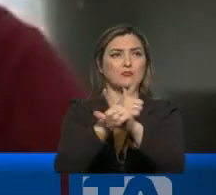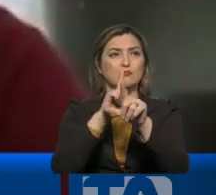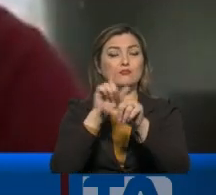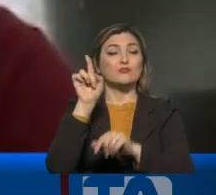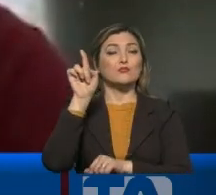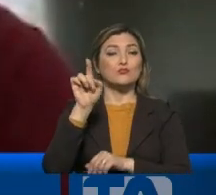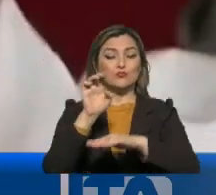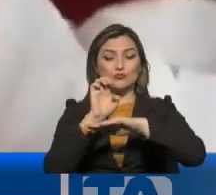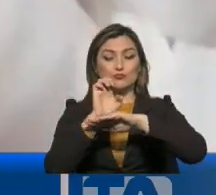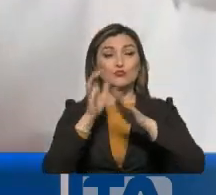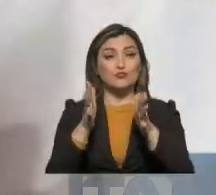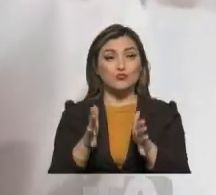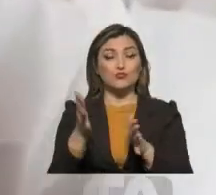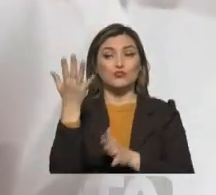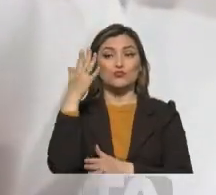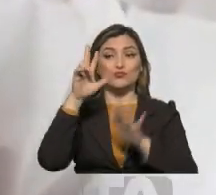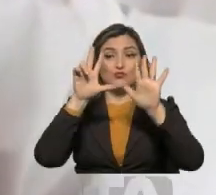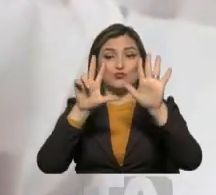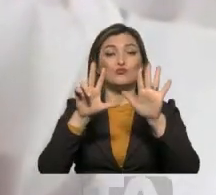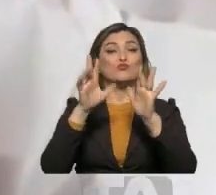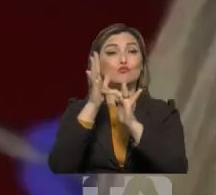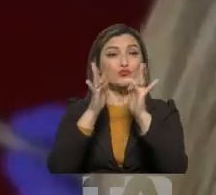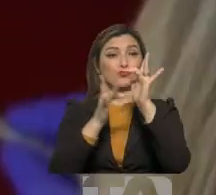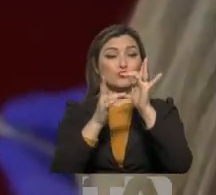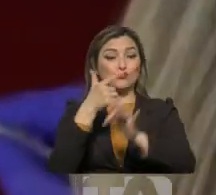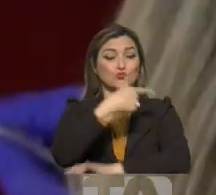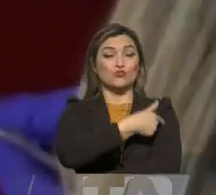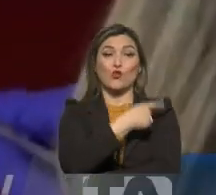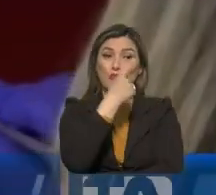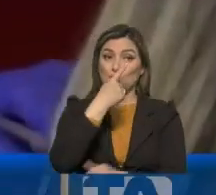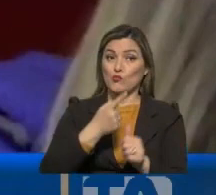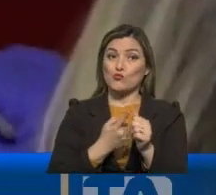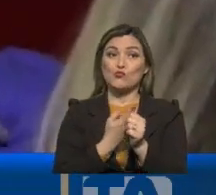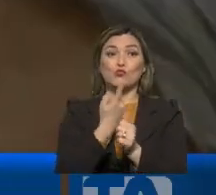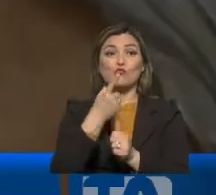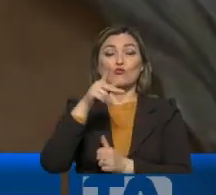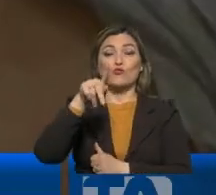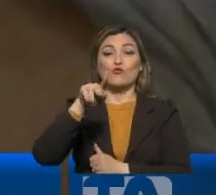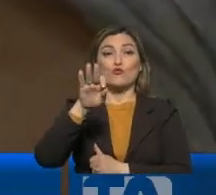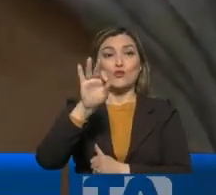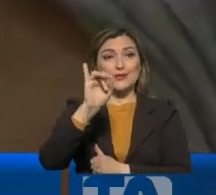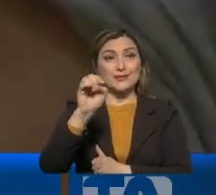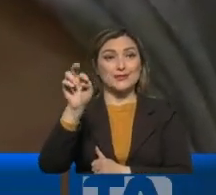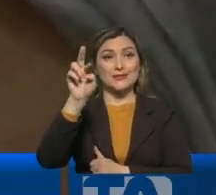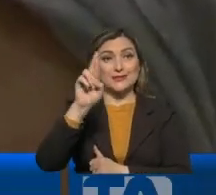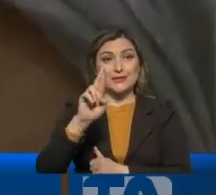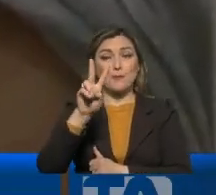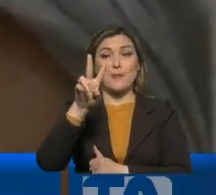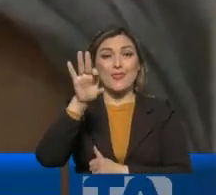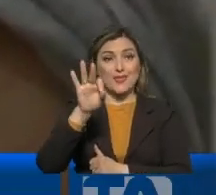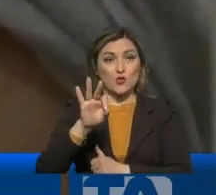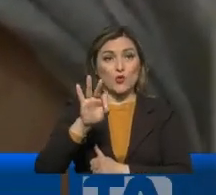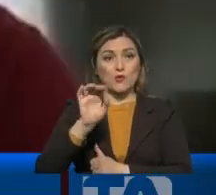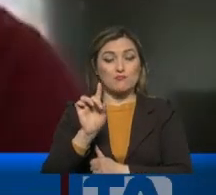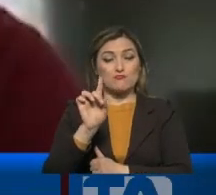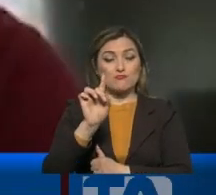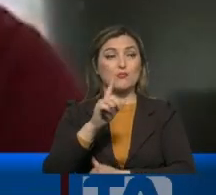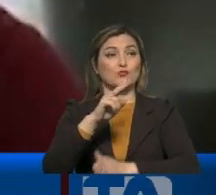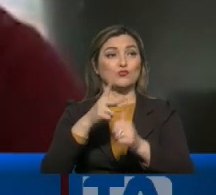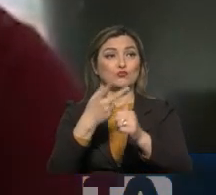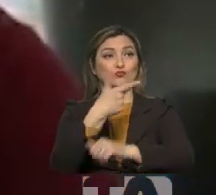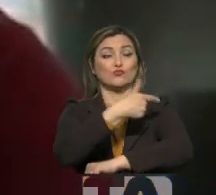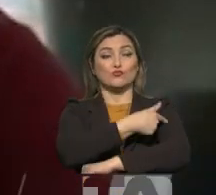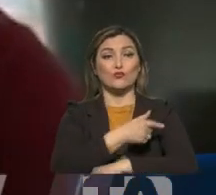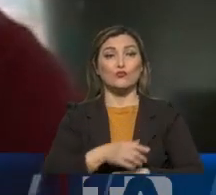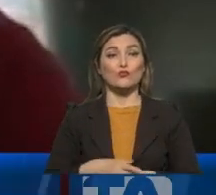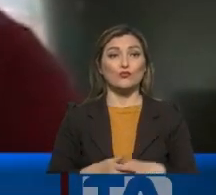verde es ecuatoriano el pasado 8 de abril se colocó una primera dosis de facer el 29 ir a por la segunda ya no hay